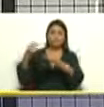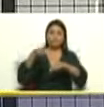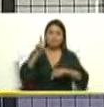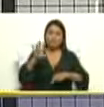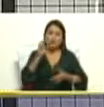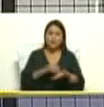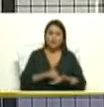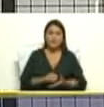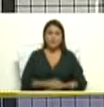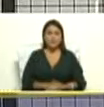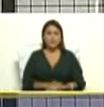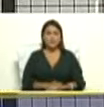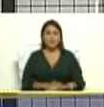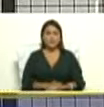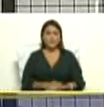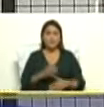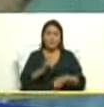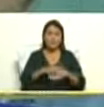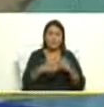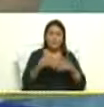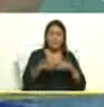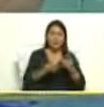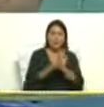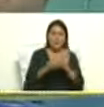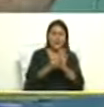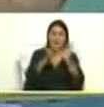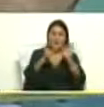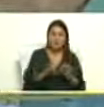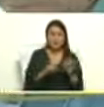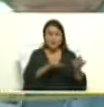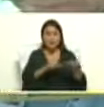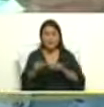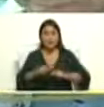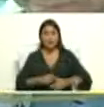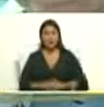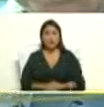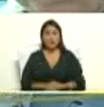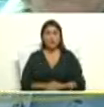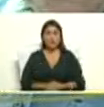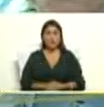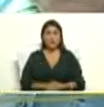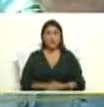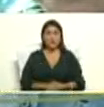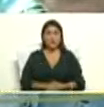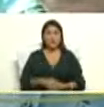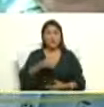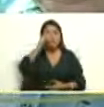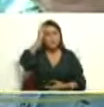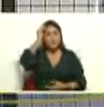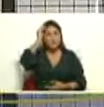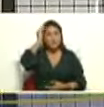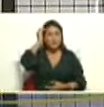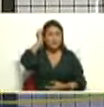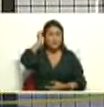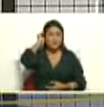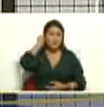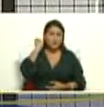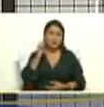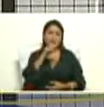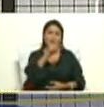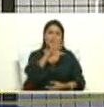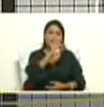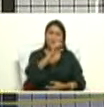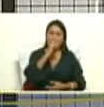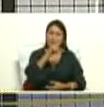se había dado un proceso de legalización de los viejos guerrilleros que aú Se mantenían no no eran viejos él tenía 50 años